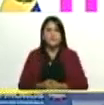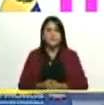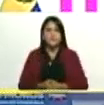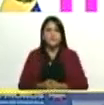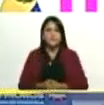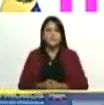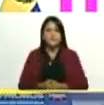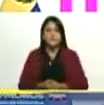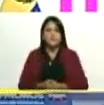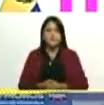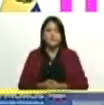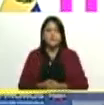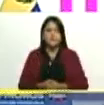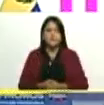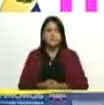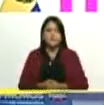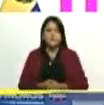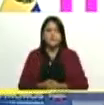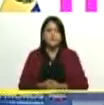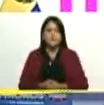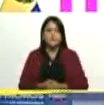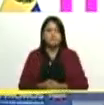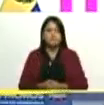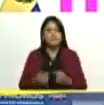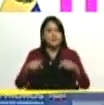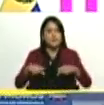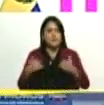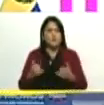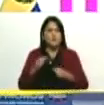es un siglo que cada vez está